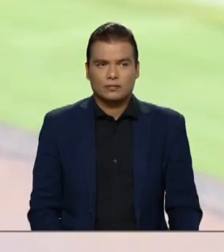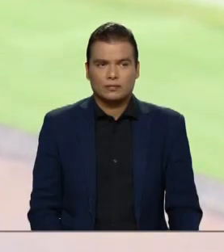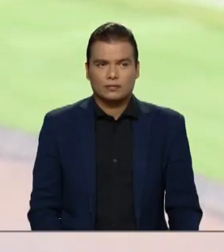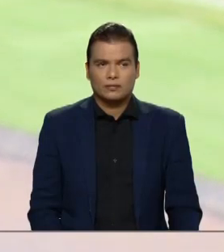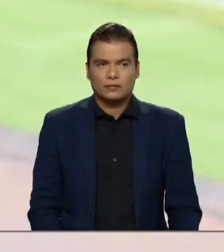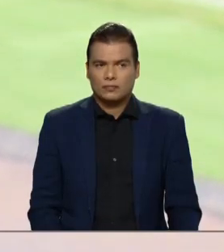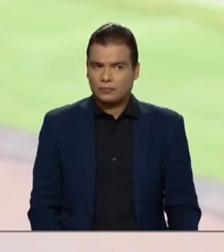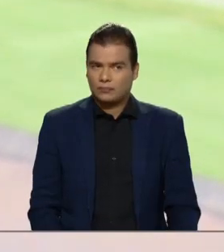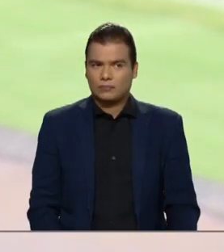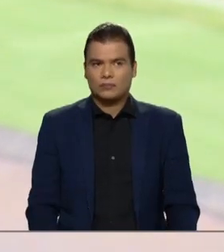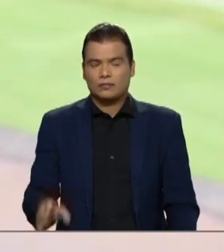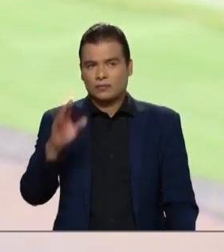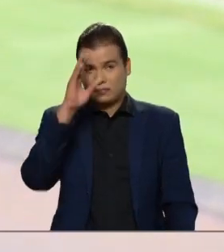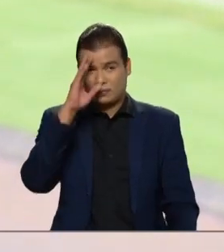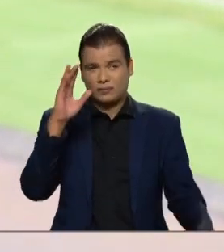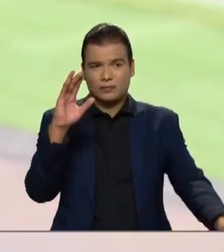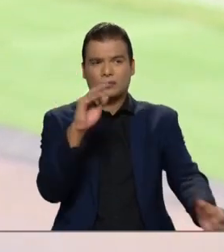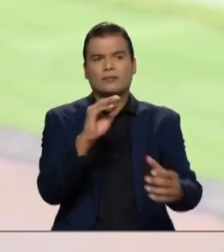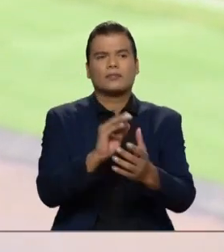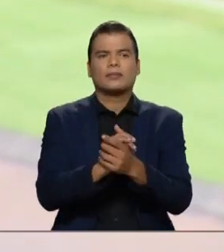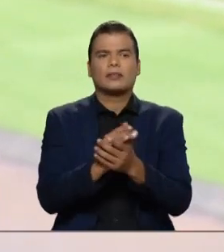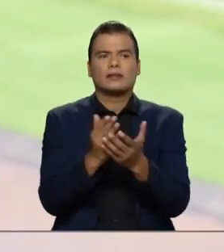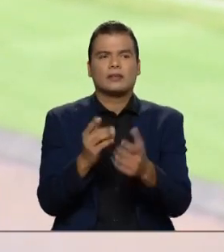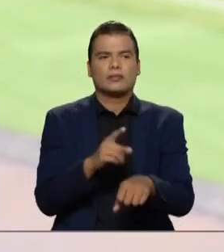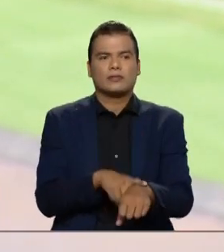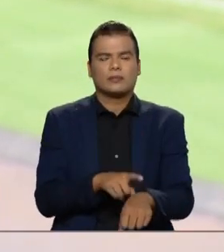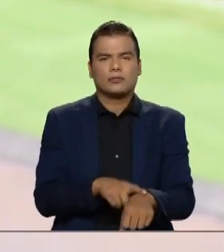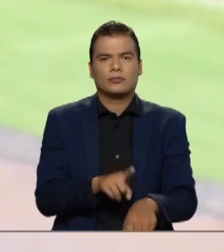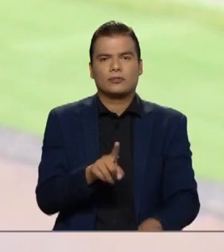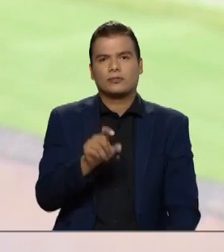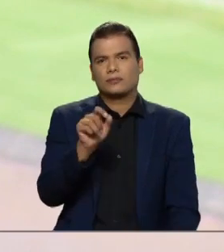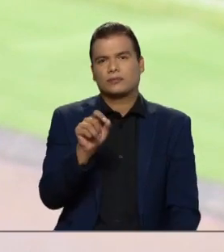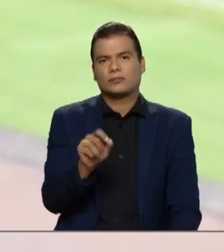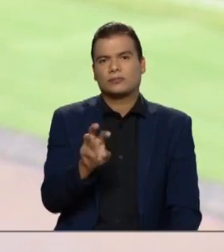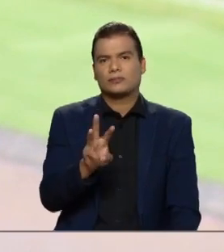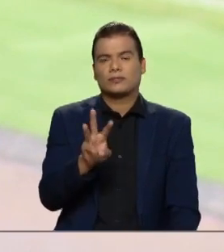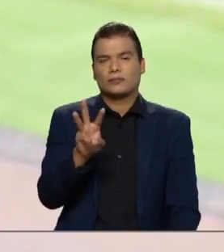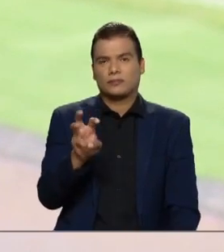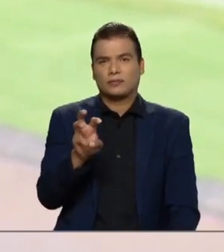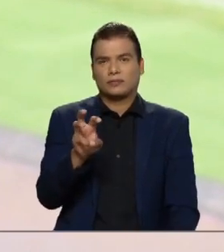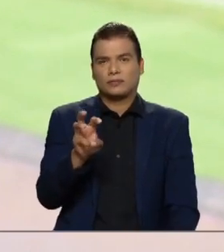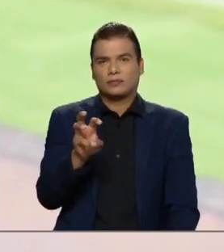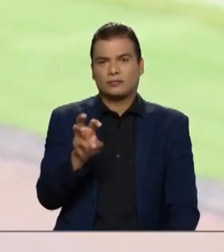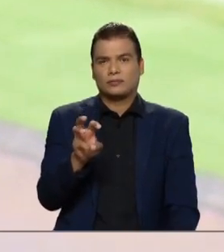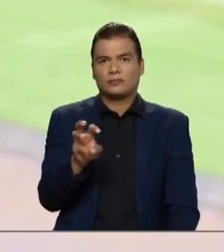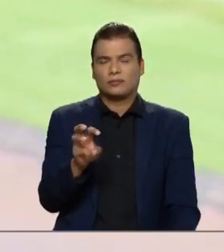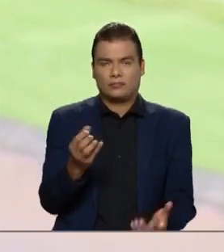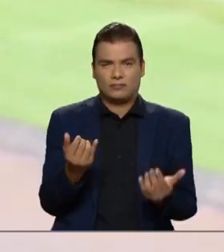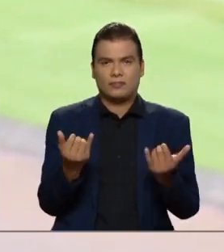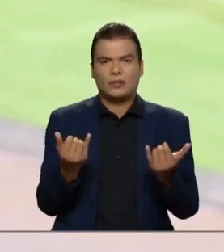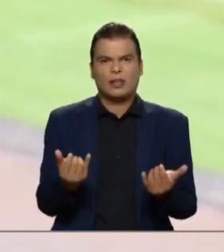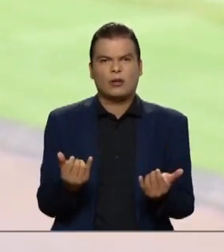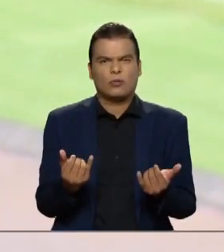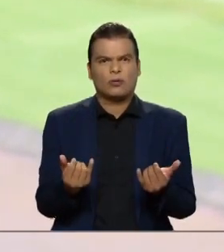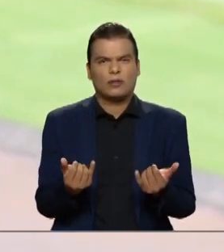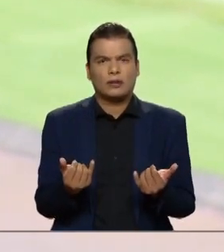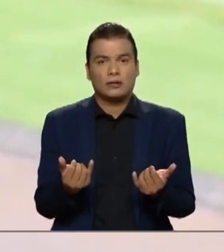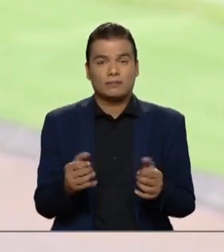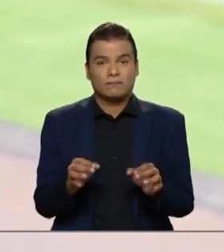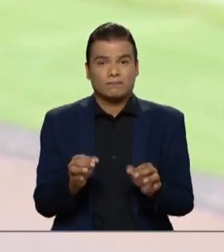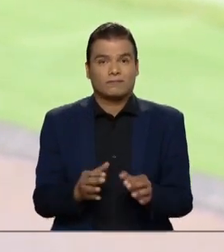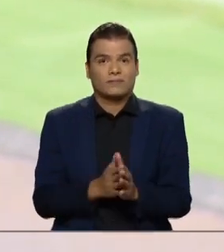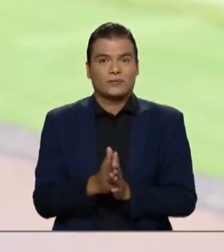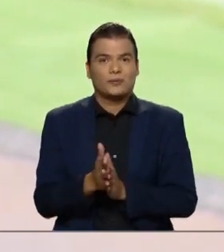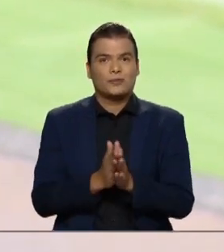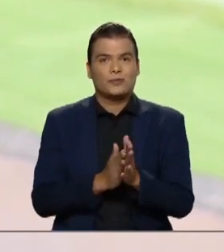Hola, ¿qué tal? Un gusto saludarlos a todos, 1:38 de la tarde. A esta hora estamos viviendo